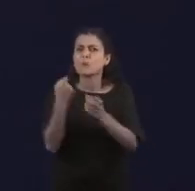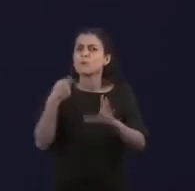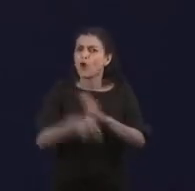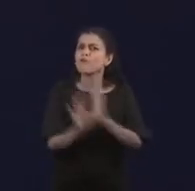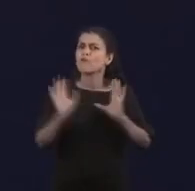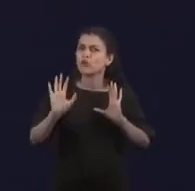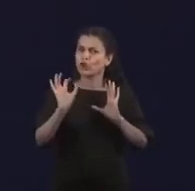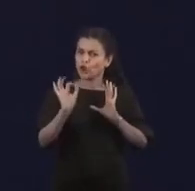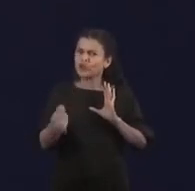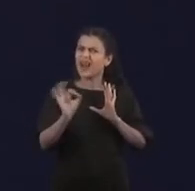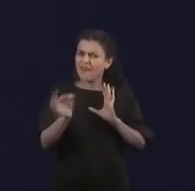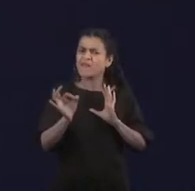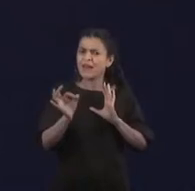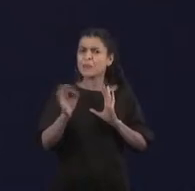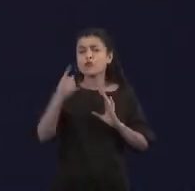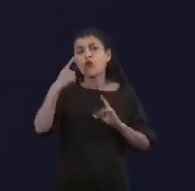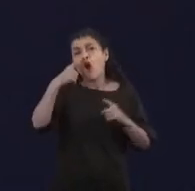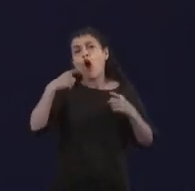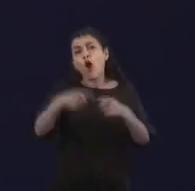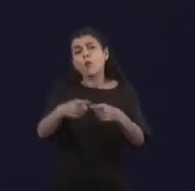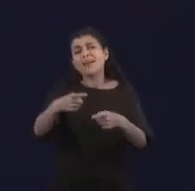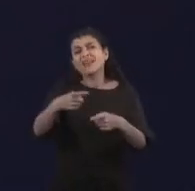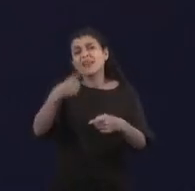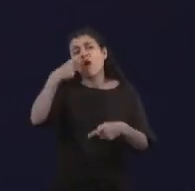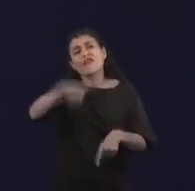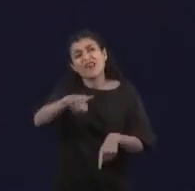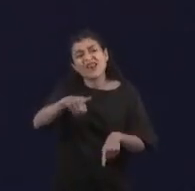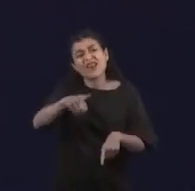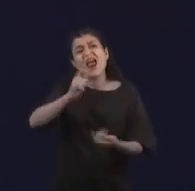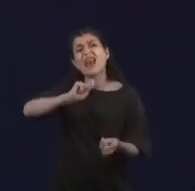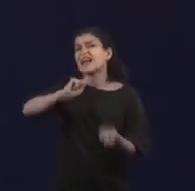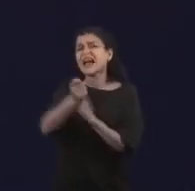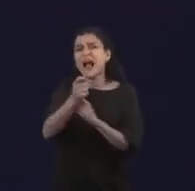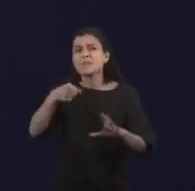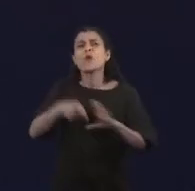estructurales, terminar con una reforma del sistema impositivo.